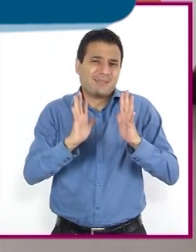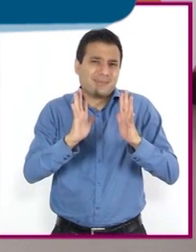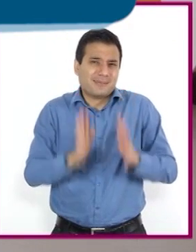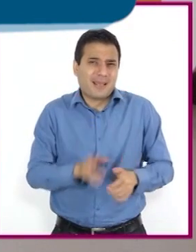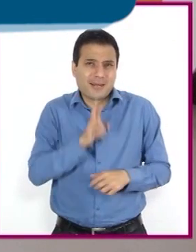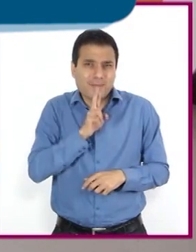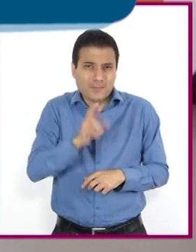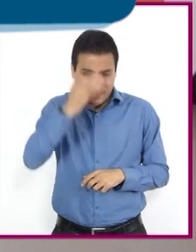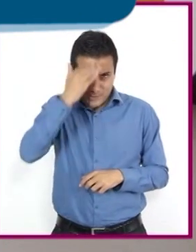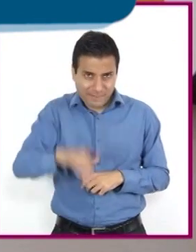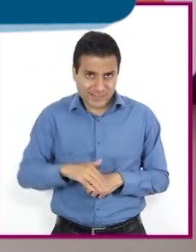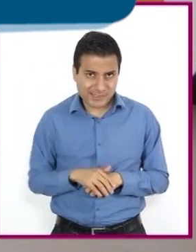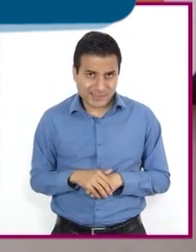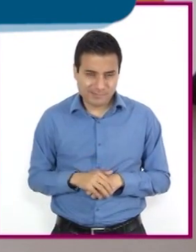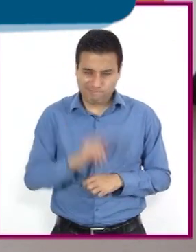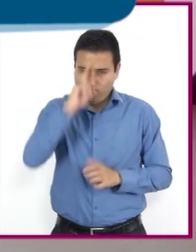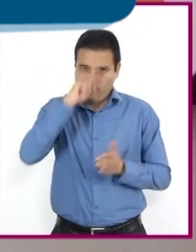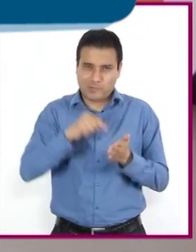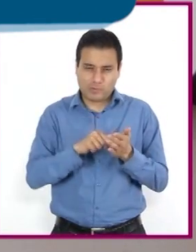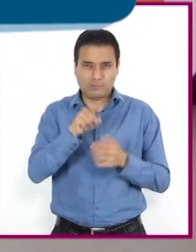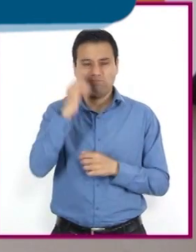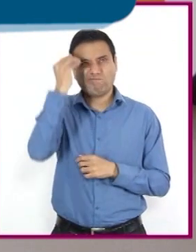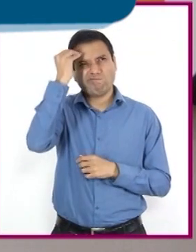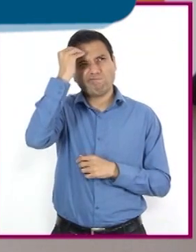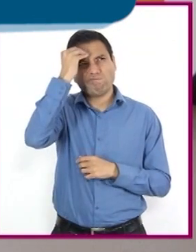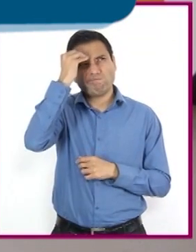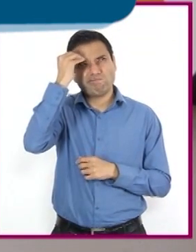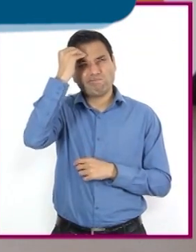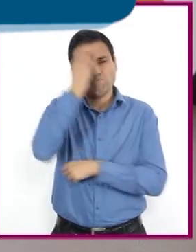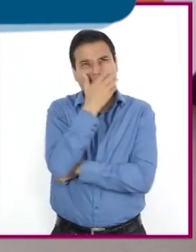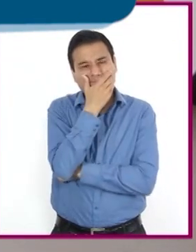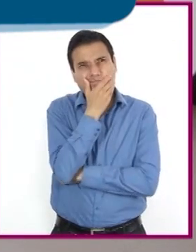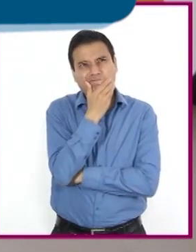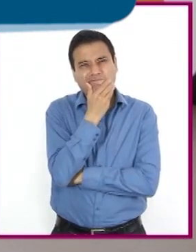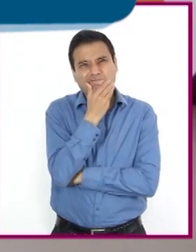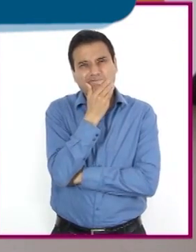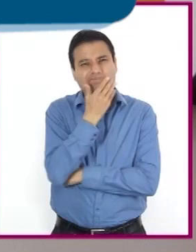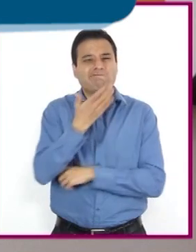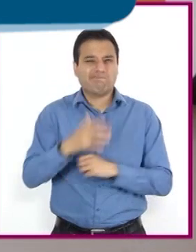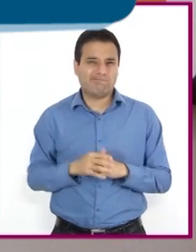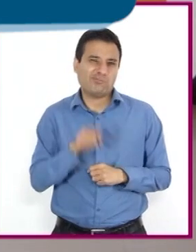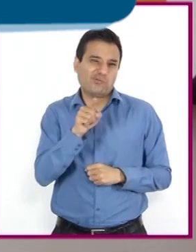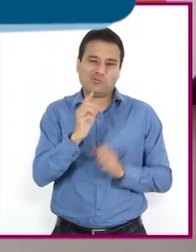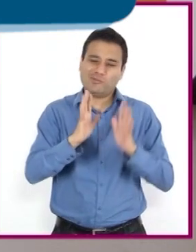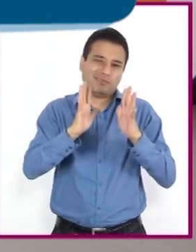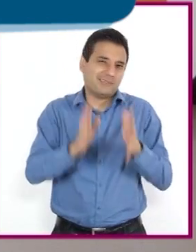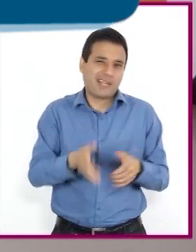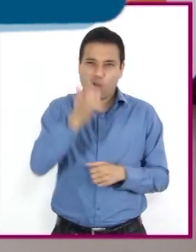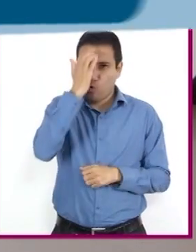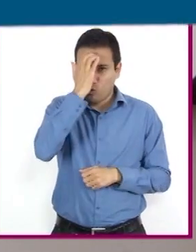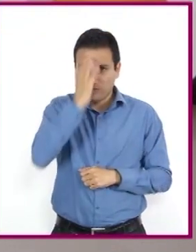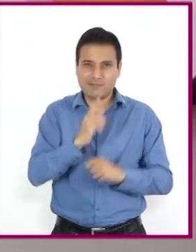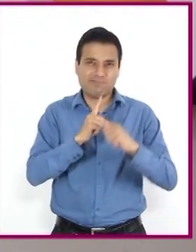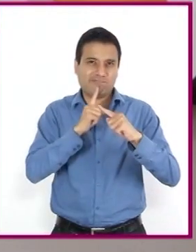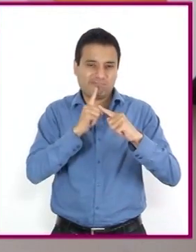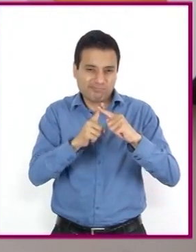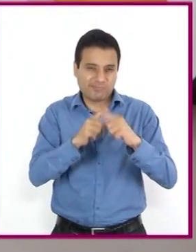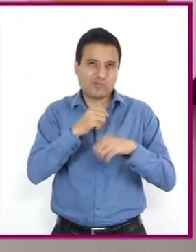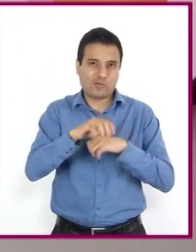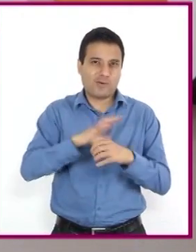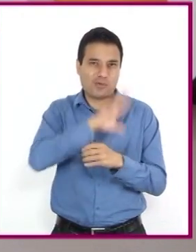respuesta? Seguramente la están planteando a partir de sus conocimientos de la multiplicación de números